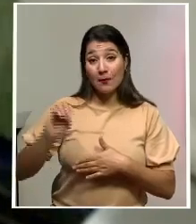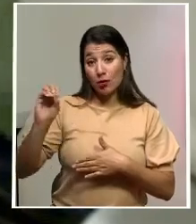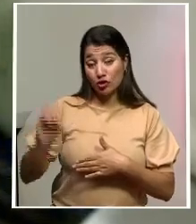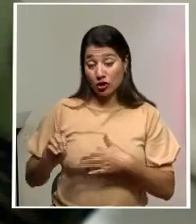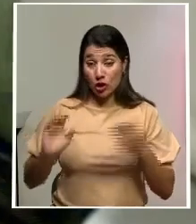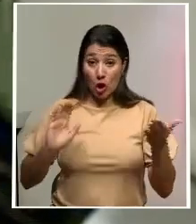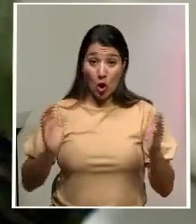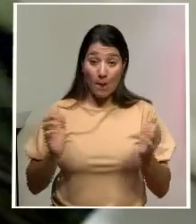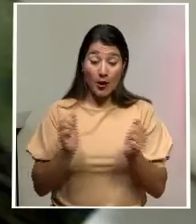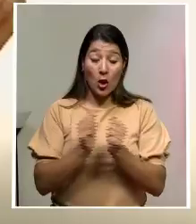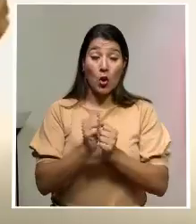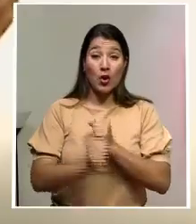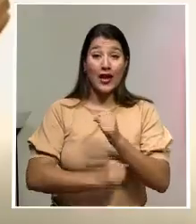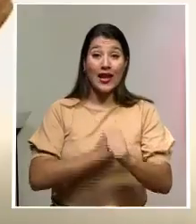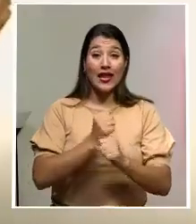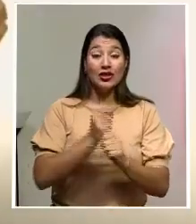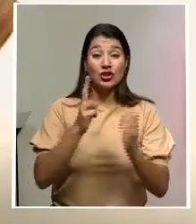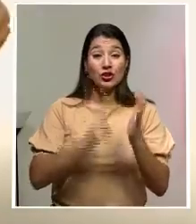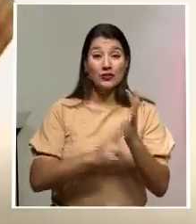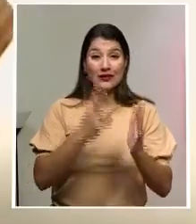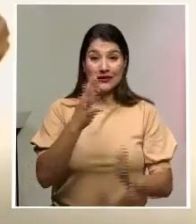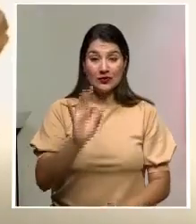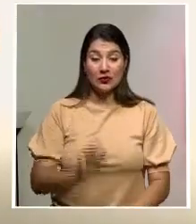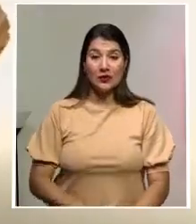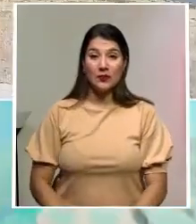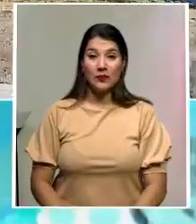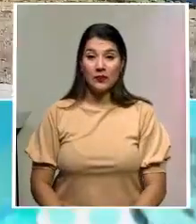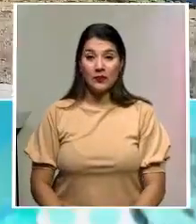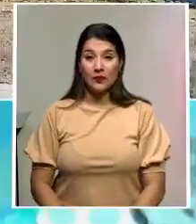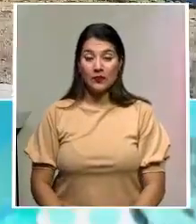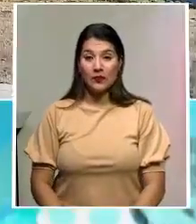el periodo del 2019.